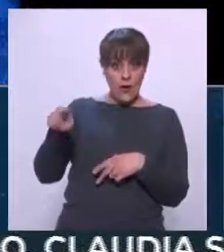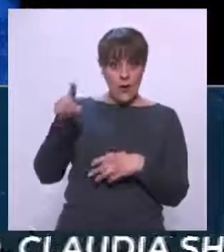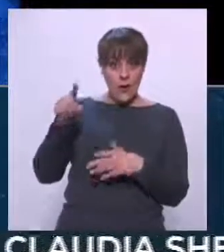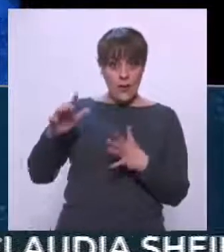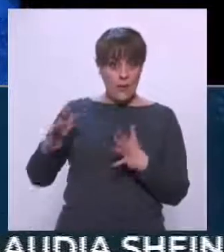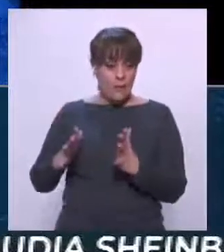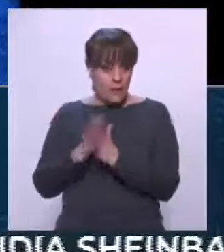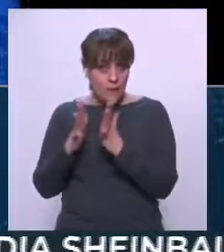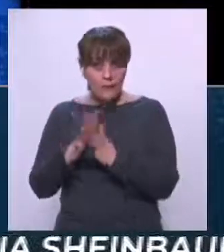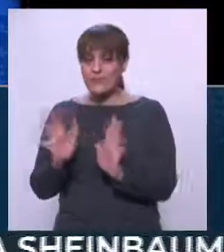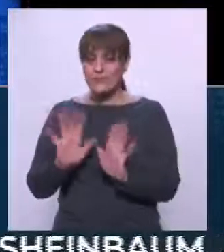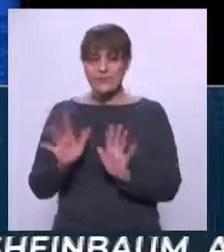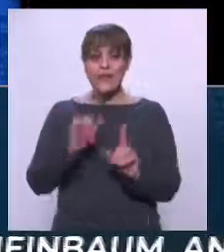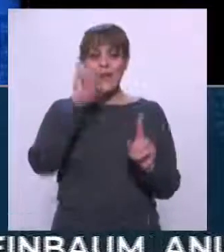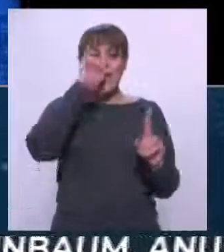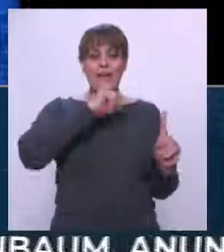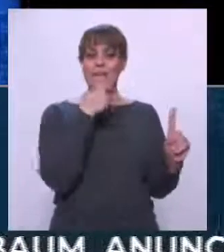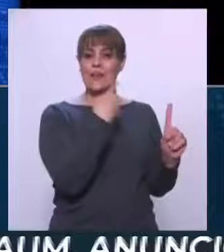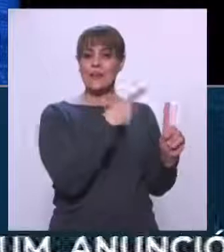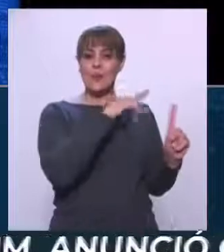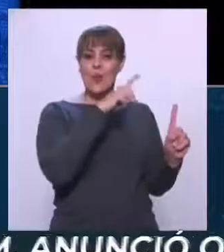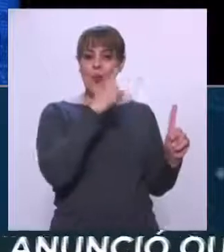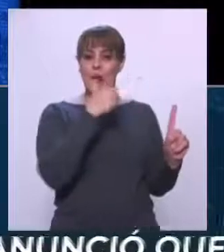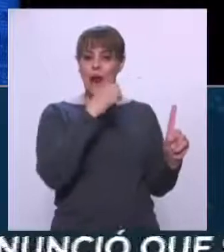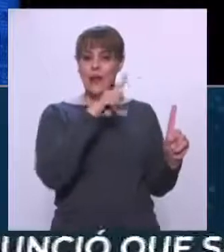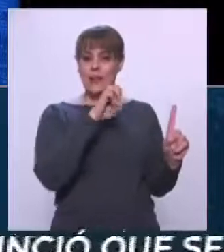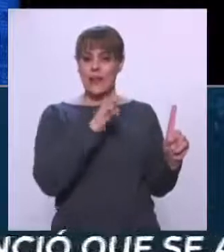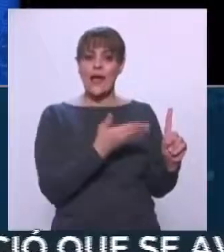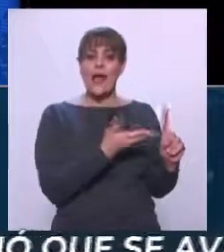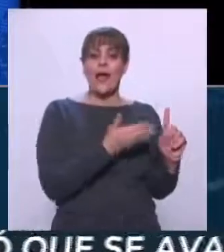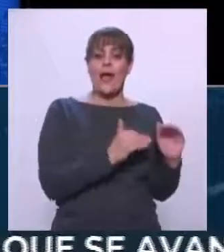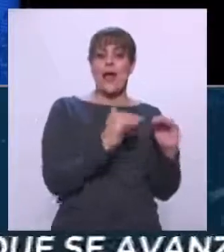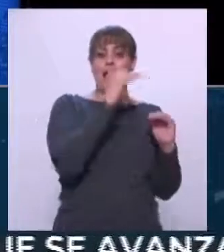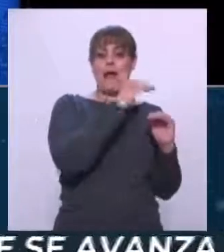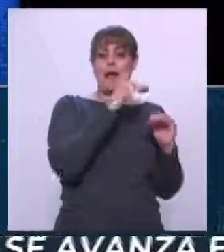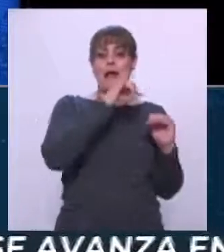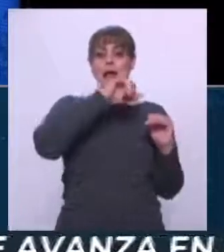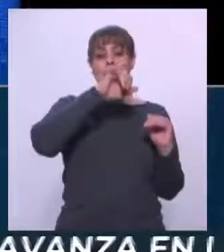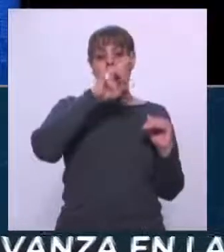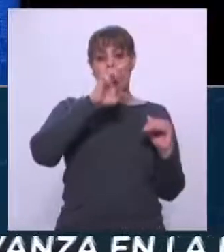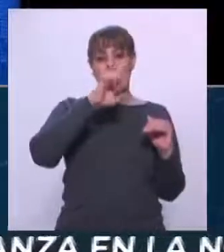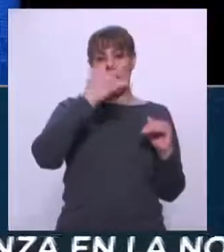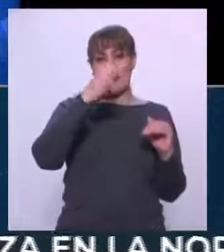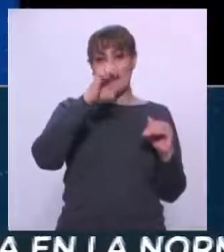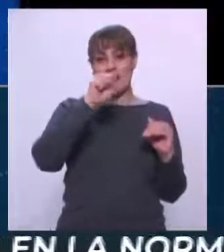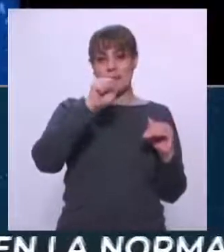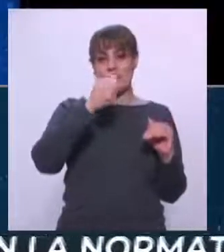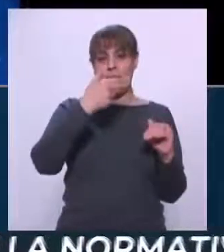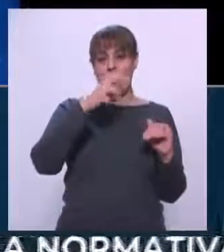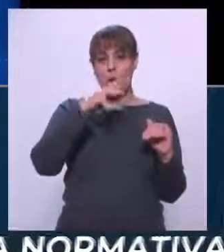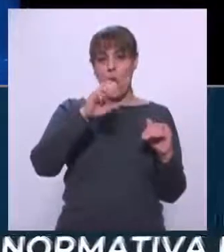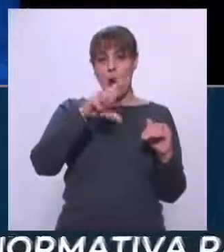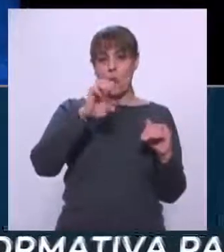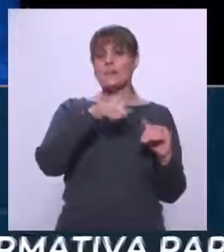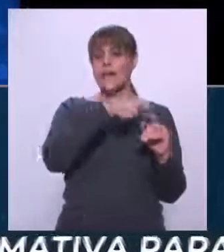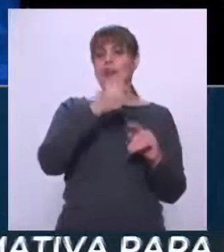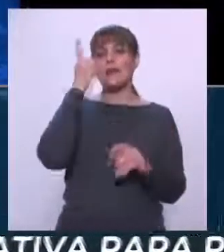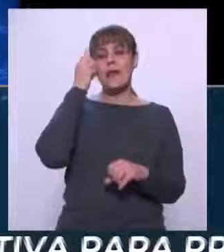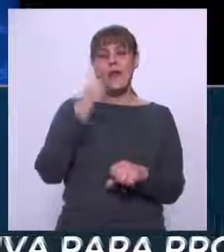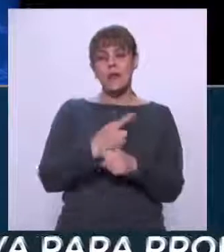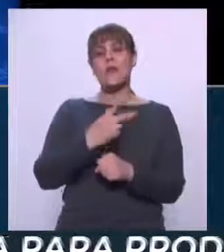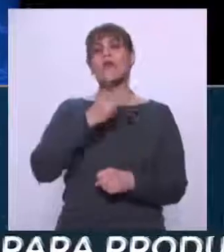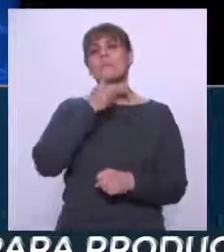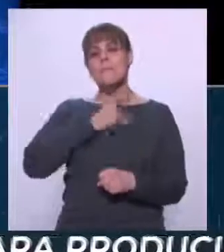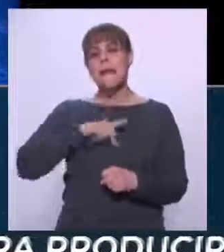Luis Carlos Ugalde es Jesús Reyes Heroles, que fue secretario de Energía, fue director de Pemex